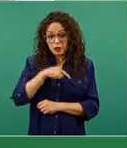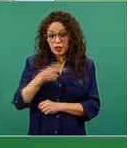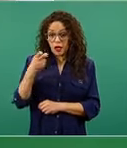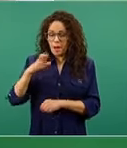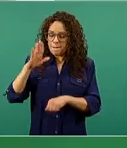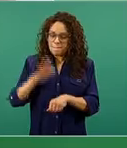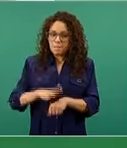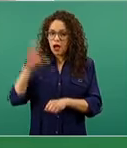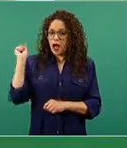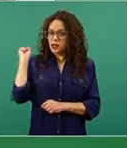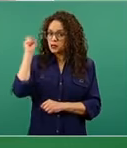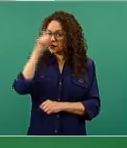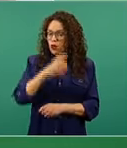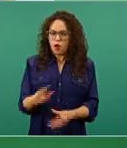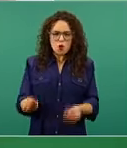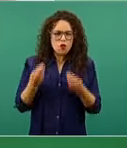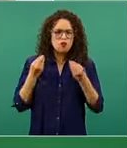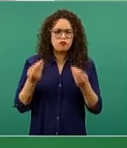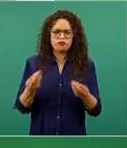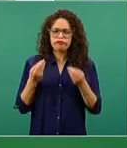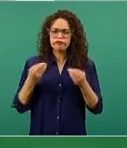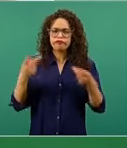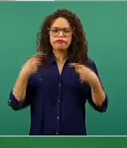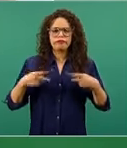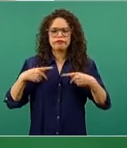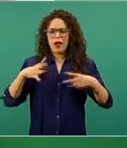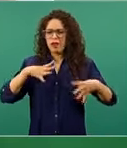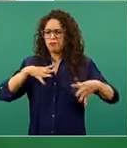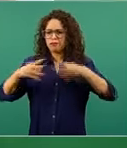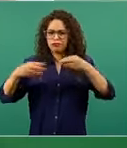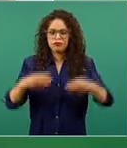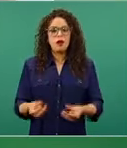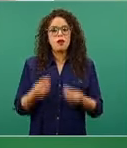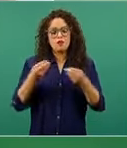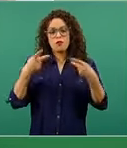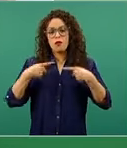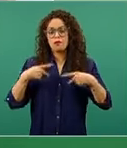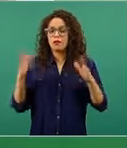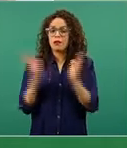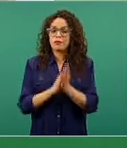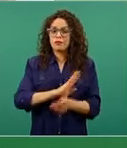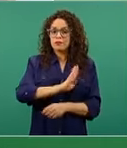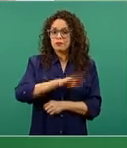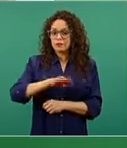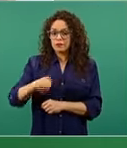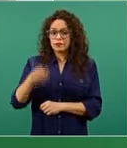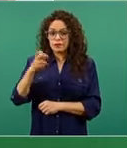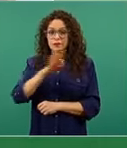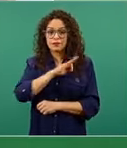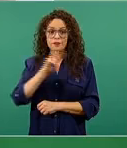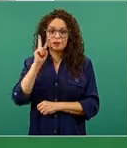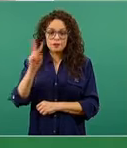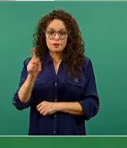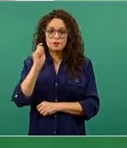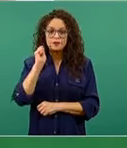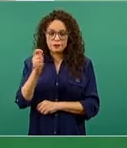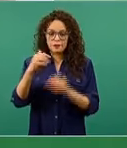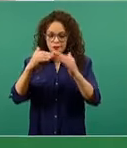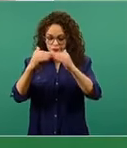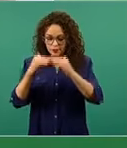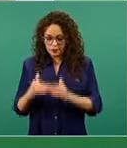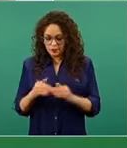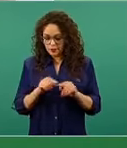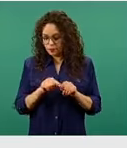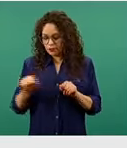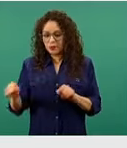más difíciles, con más casos, con más defunciones también, que es la línea de la parte inferior, la que representa